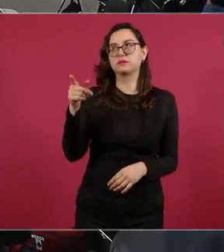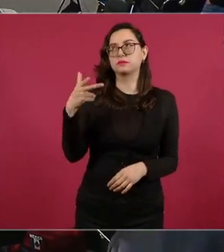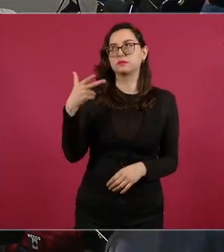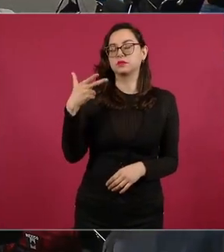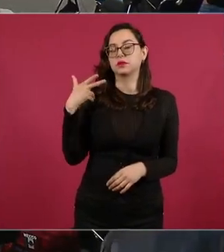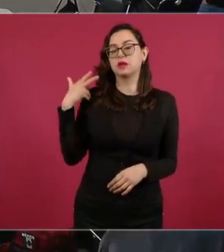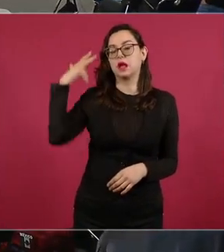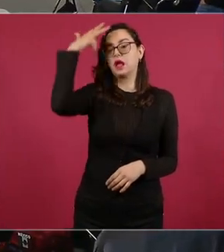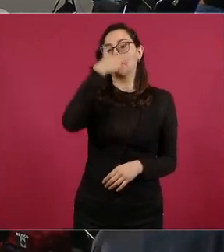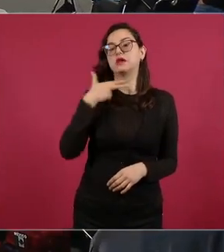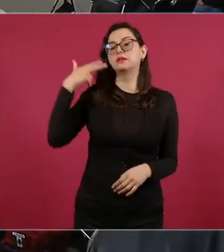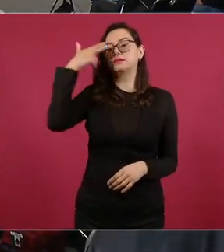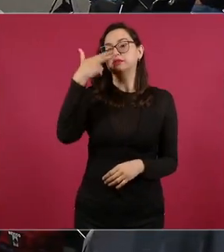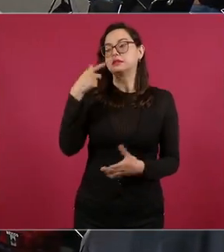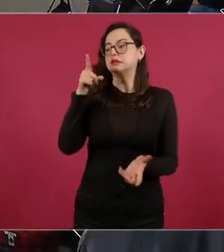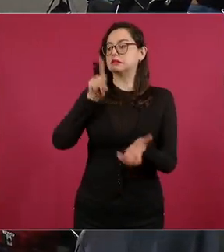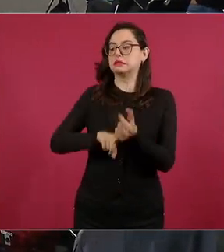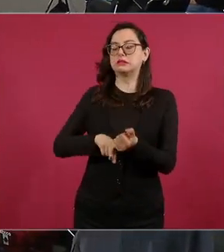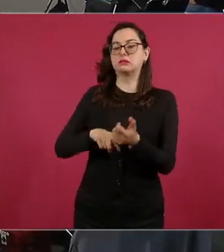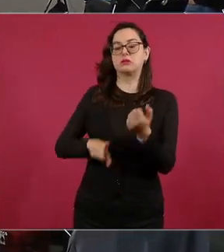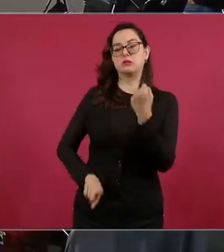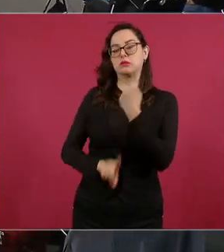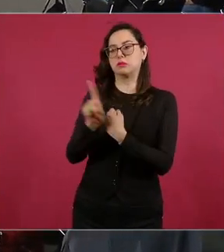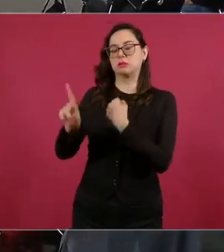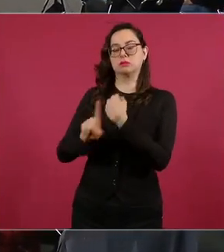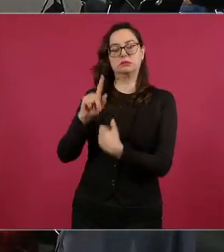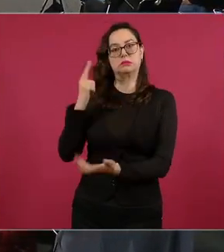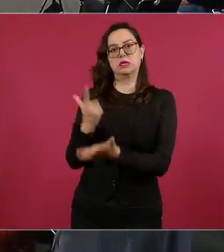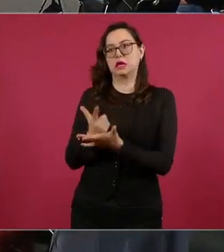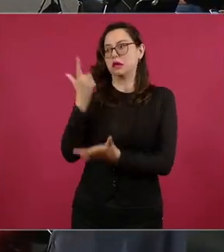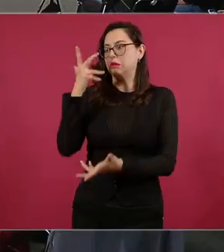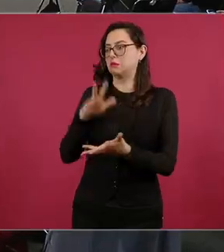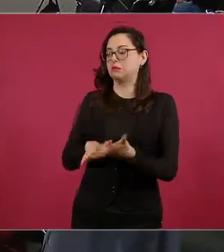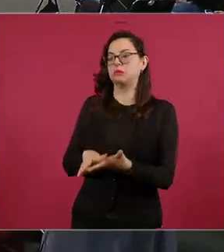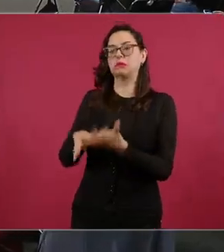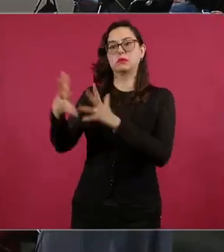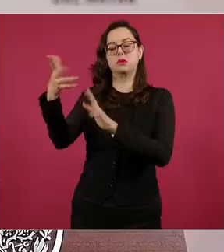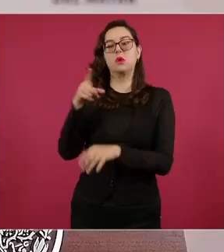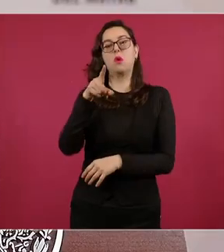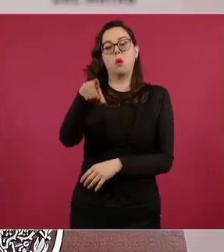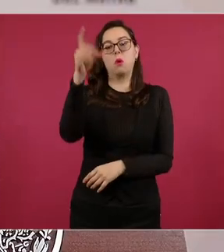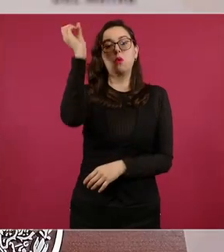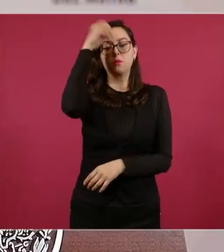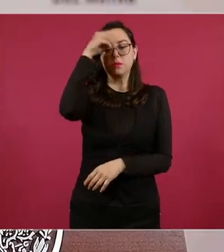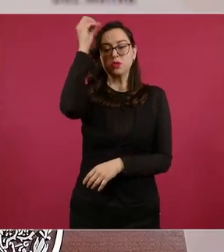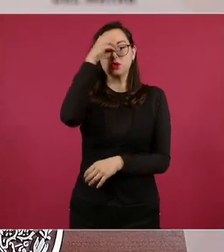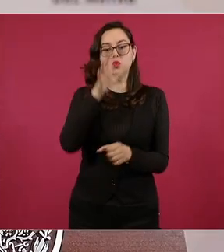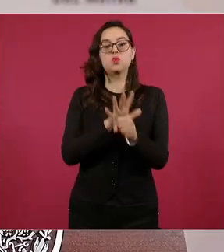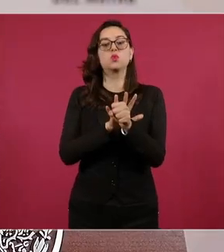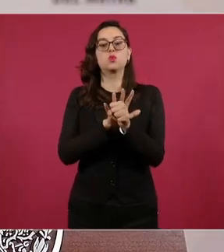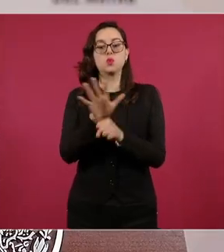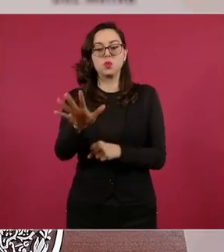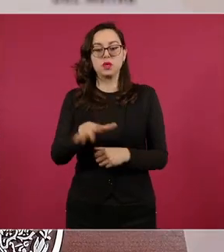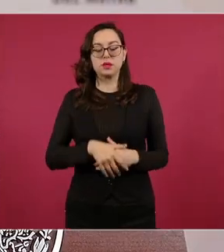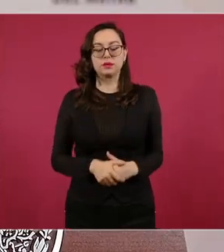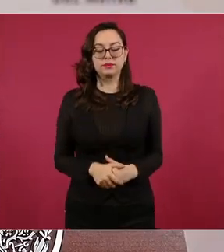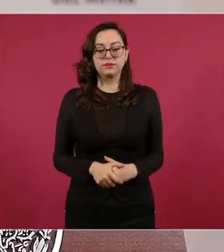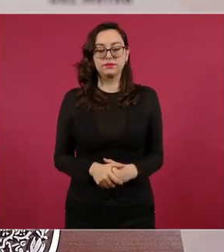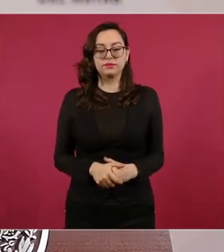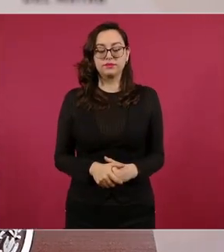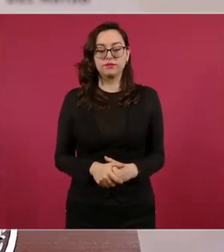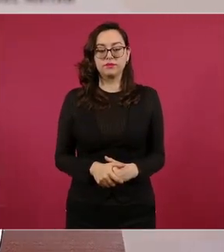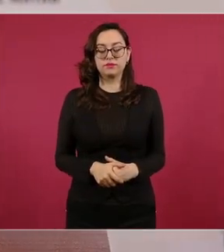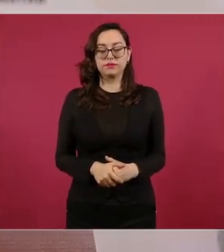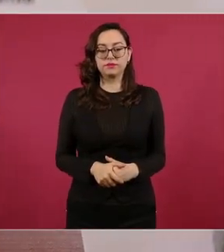de los mexicanos en ese país gracias pues estuvo la secretaria de relaciones exteriores en